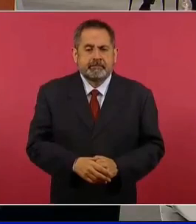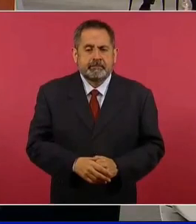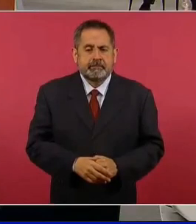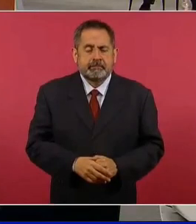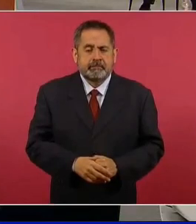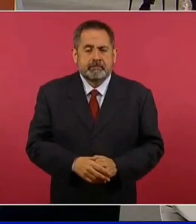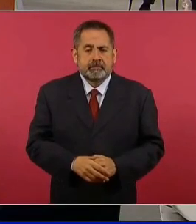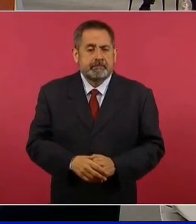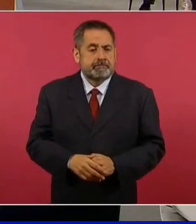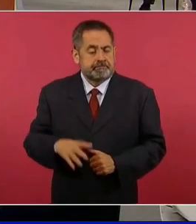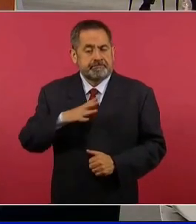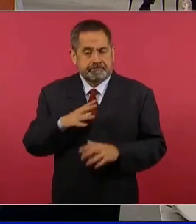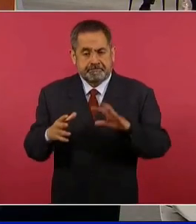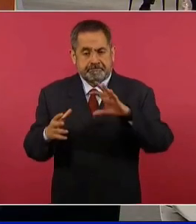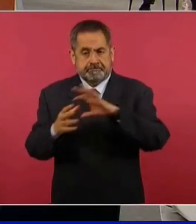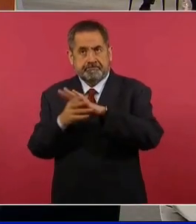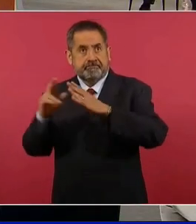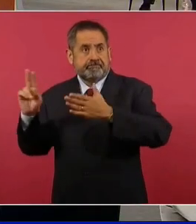tenemos el tratado